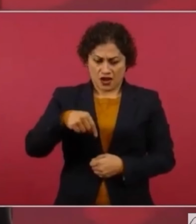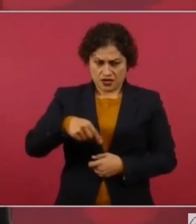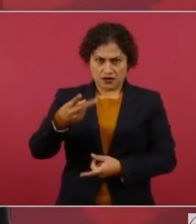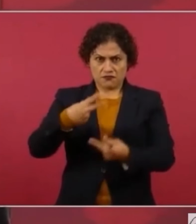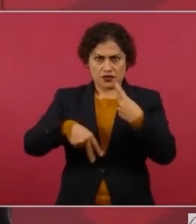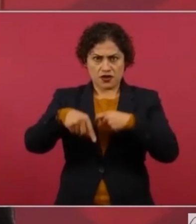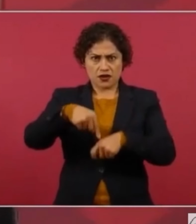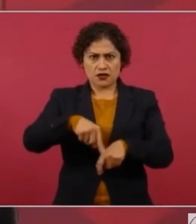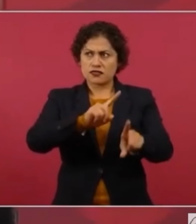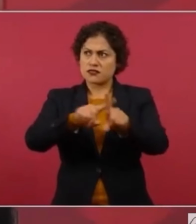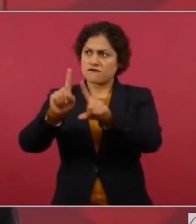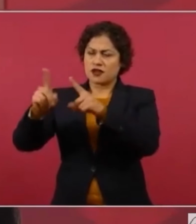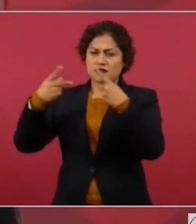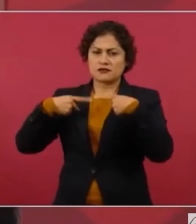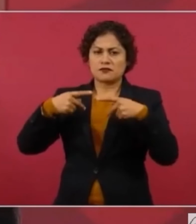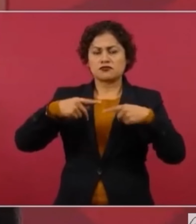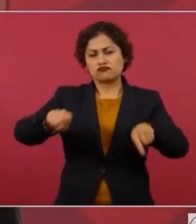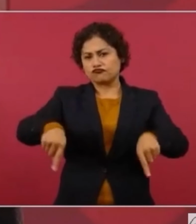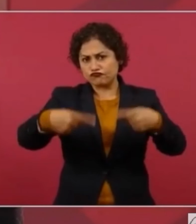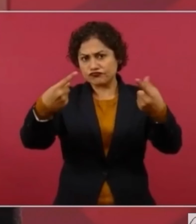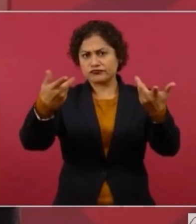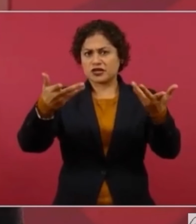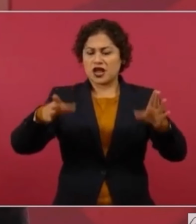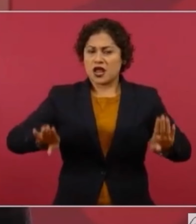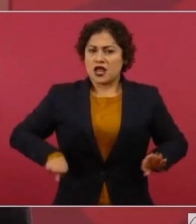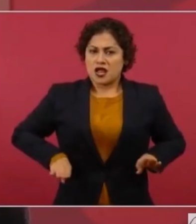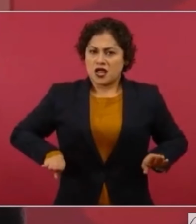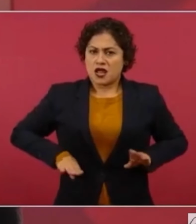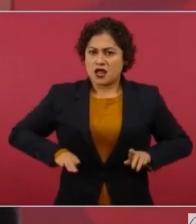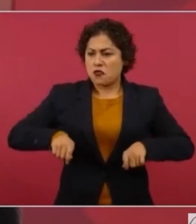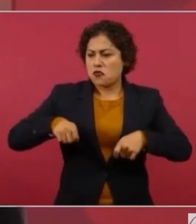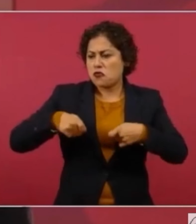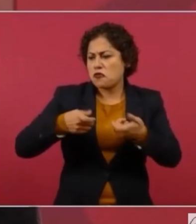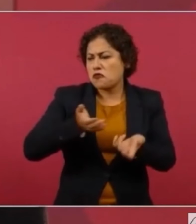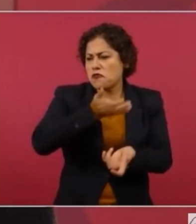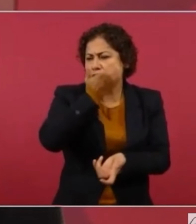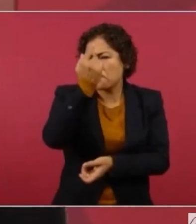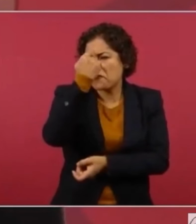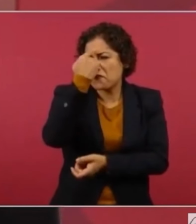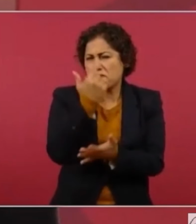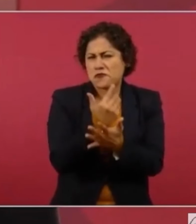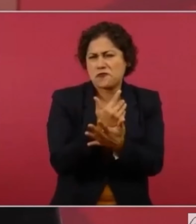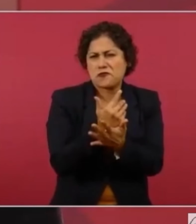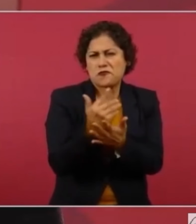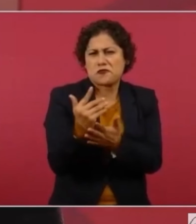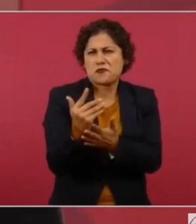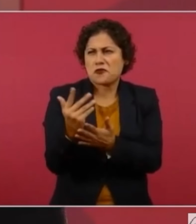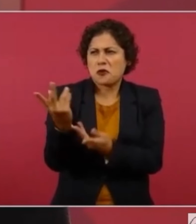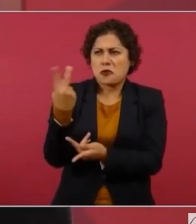opositores, conservadores extremos, y hablan.